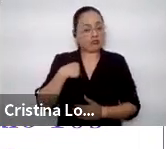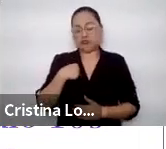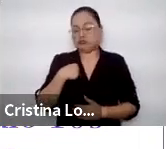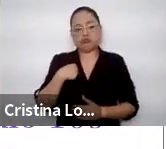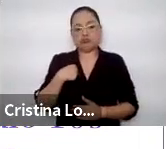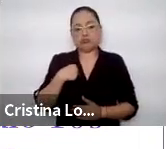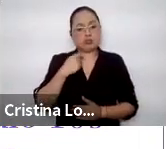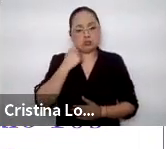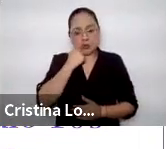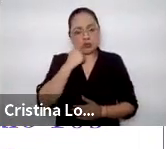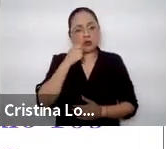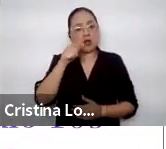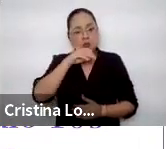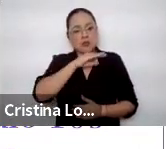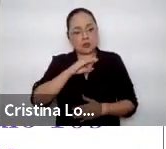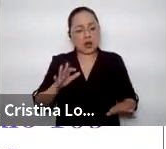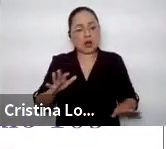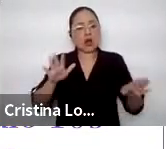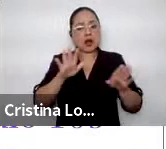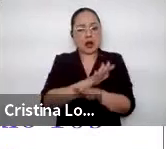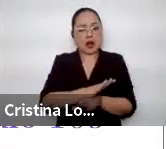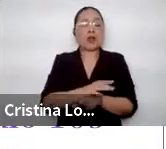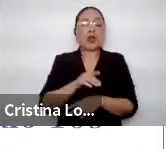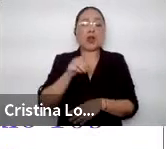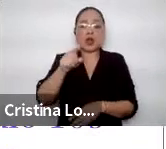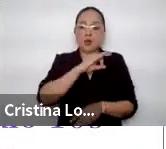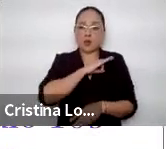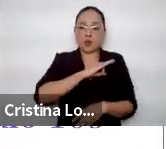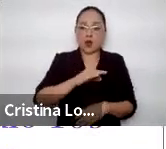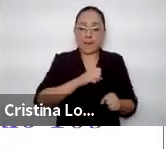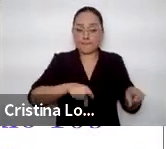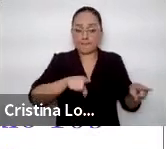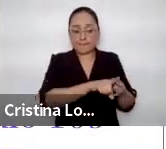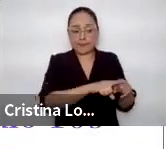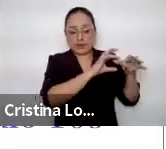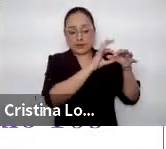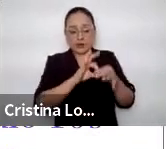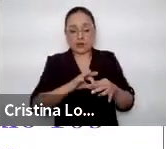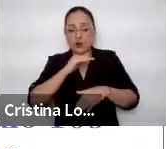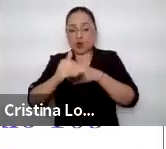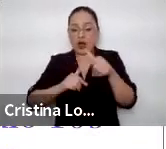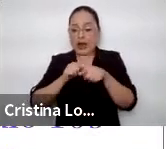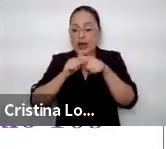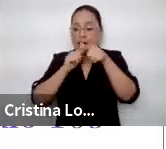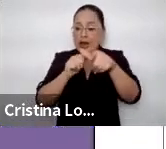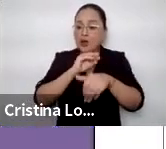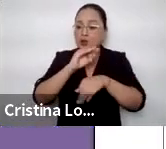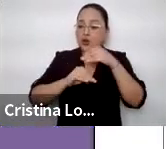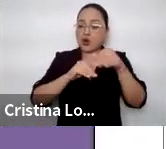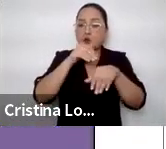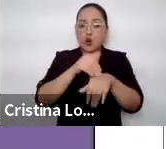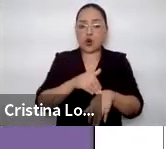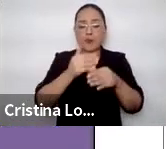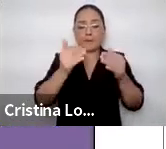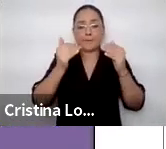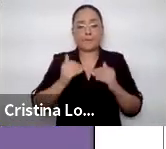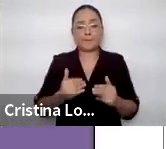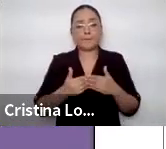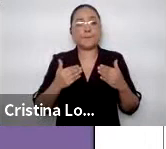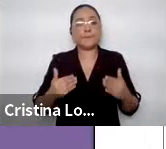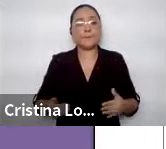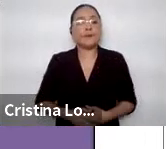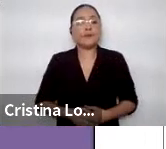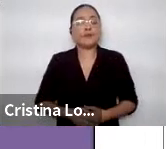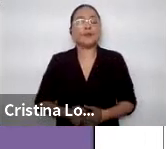y ministros, sí les va a seguir siendo vinculante para ellos. Bien,